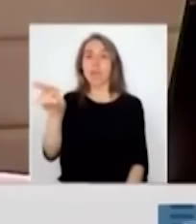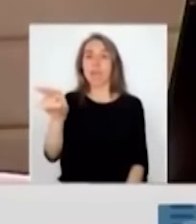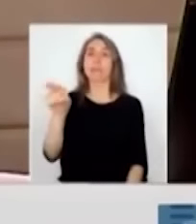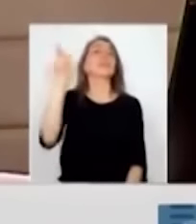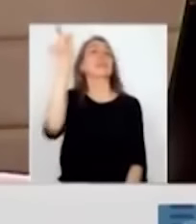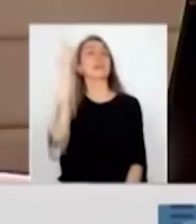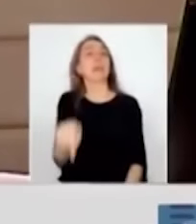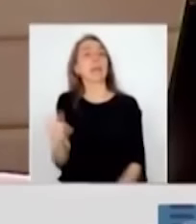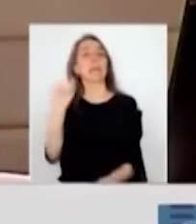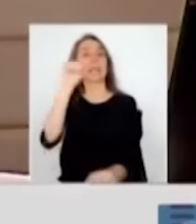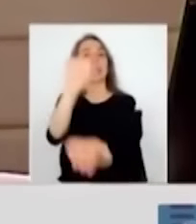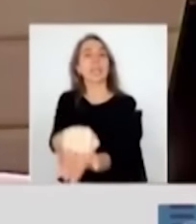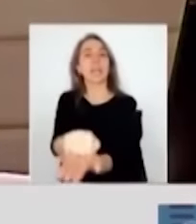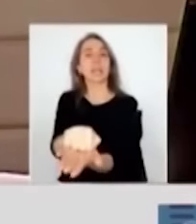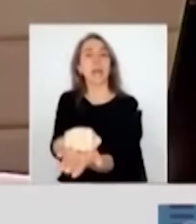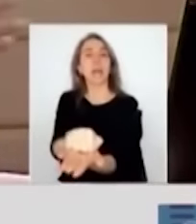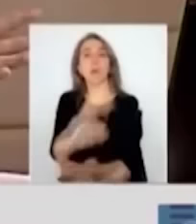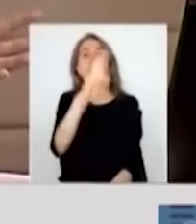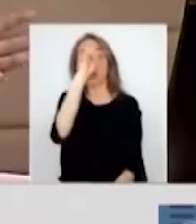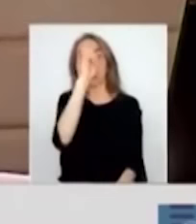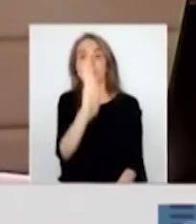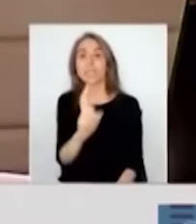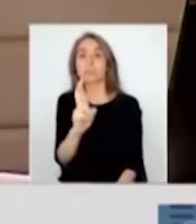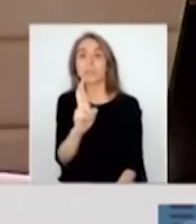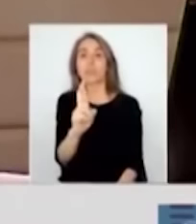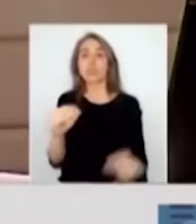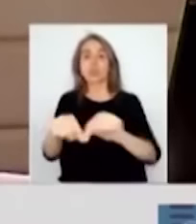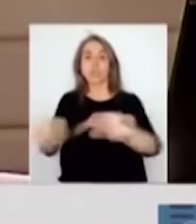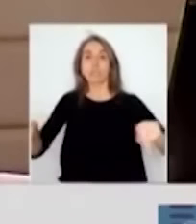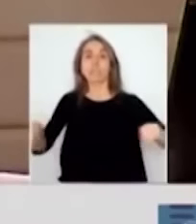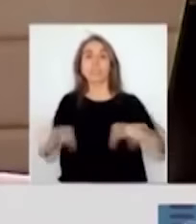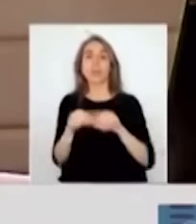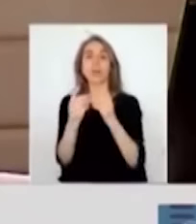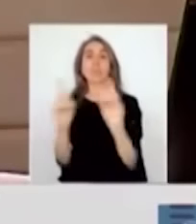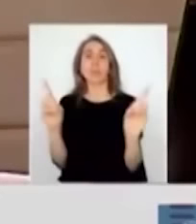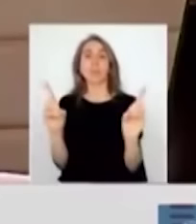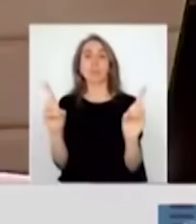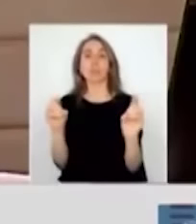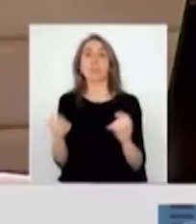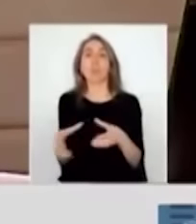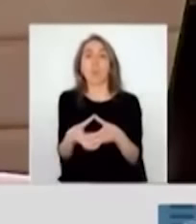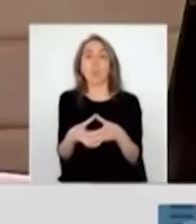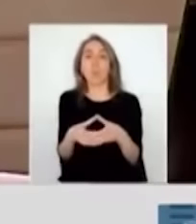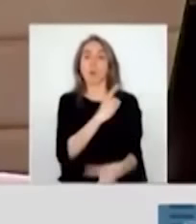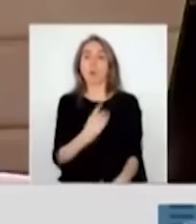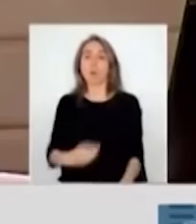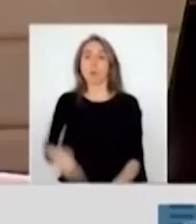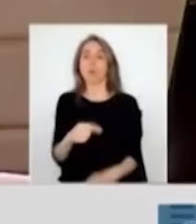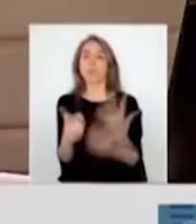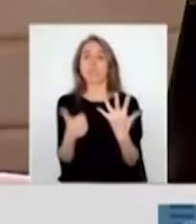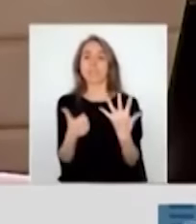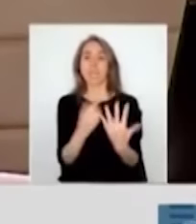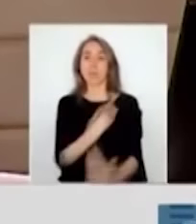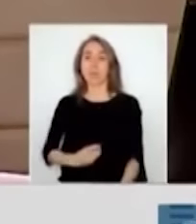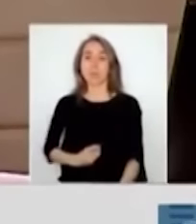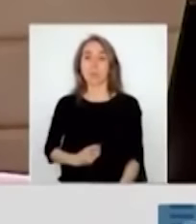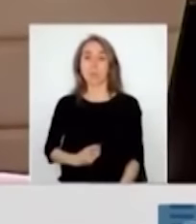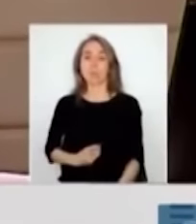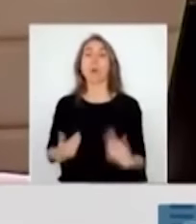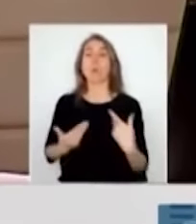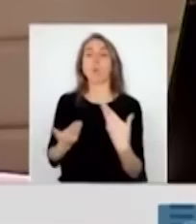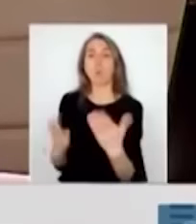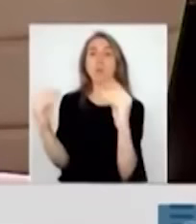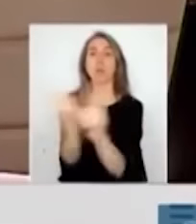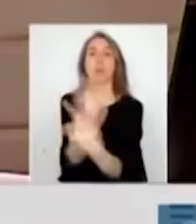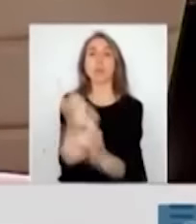Justicia le quitó el piso absoluto a Diego Ibáñez, completo, total. Lo retaron harto. No fue tan incendiaria en su respuesta la senadora Rincón, si